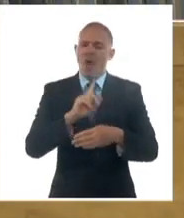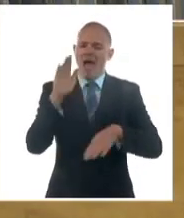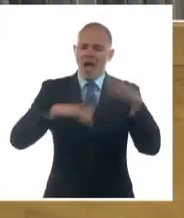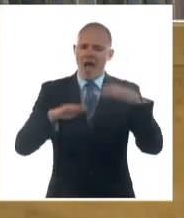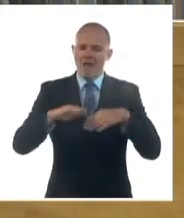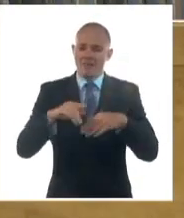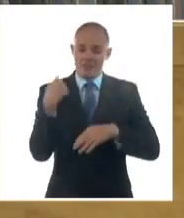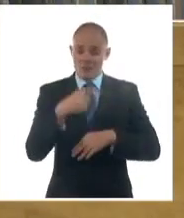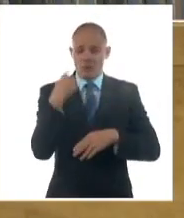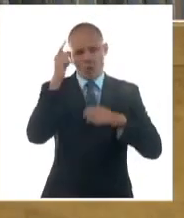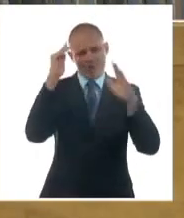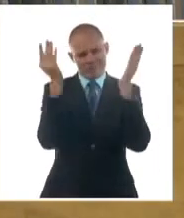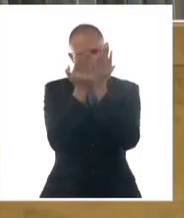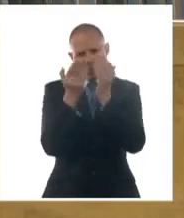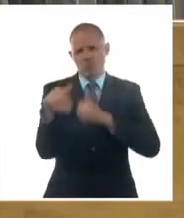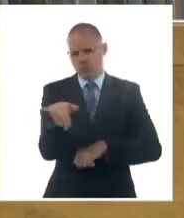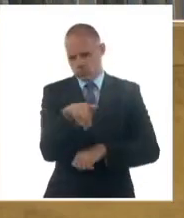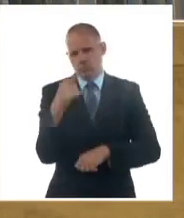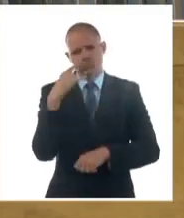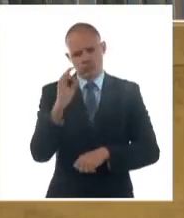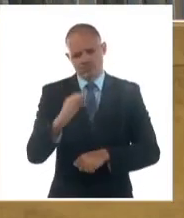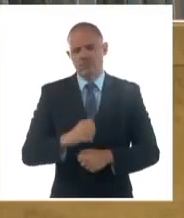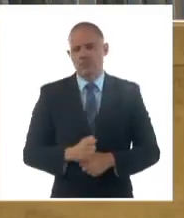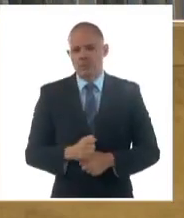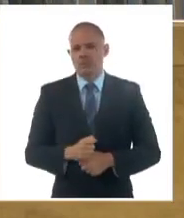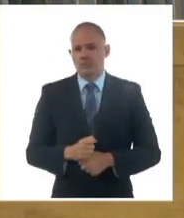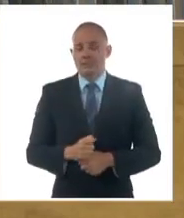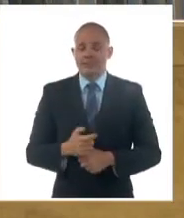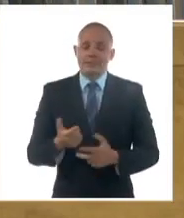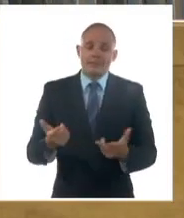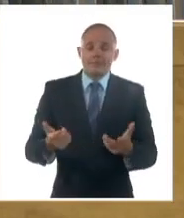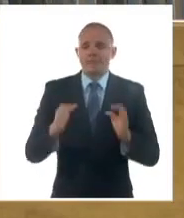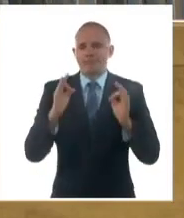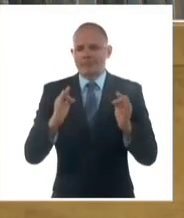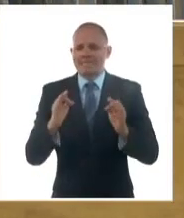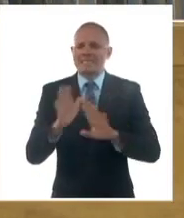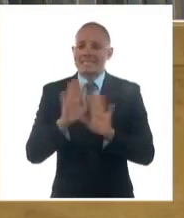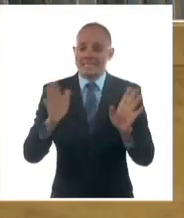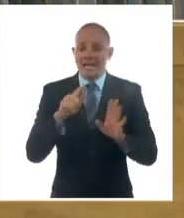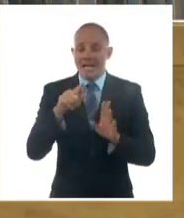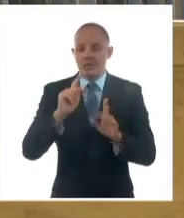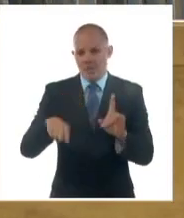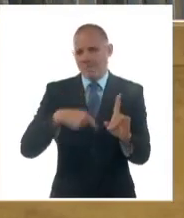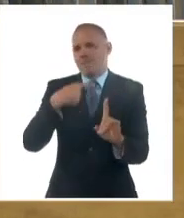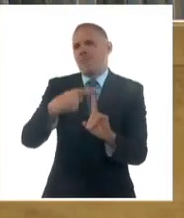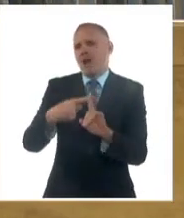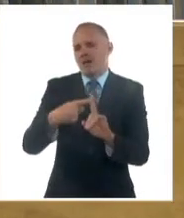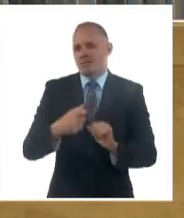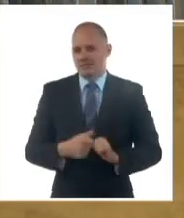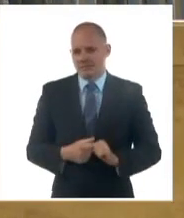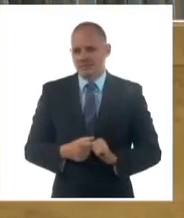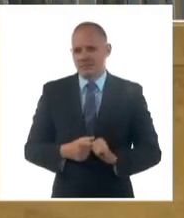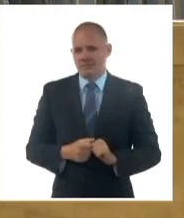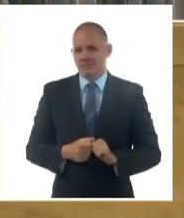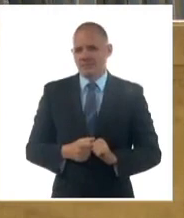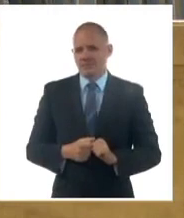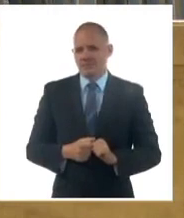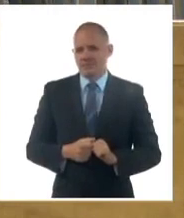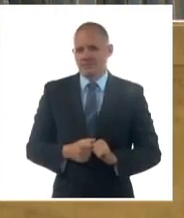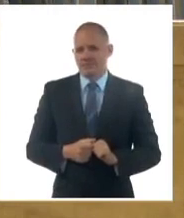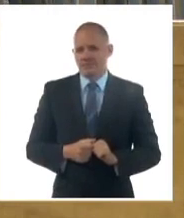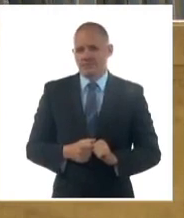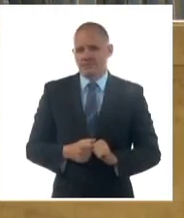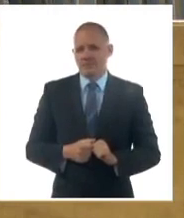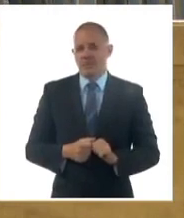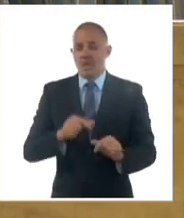más allá de las afectaciones reales y objetivas del bloqueo recrudecido, hay quien